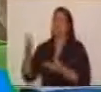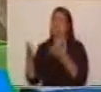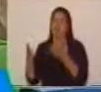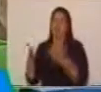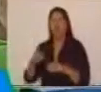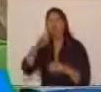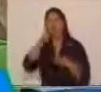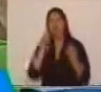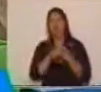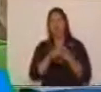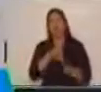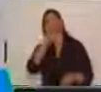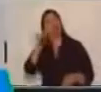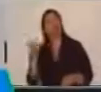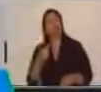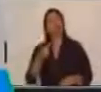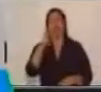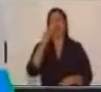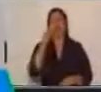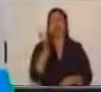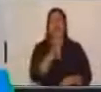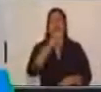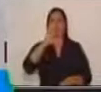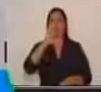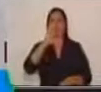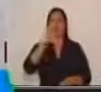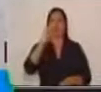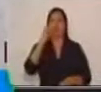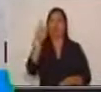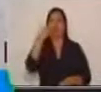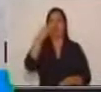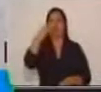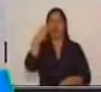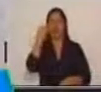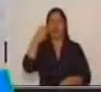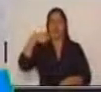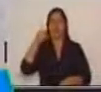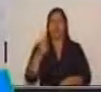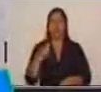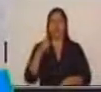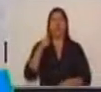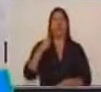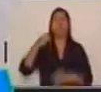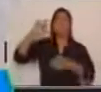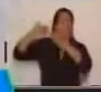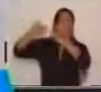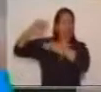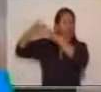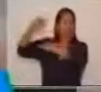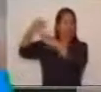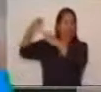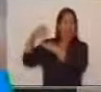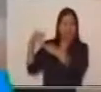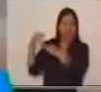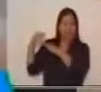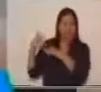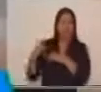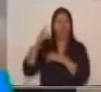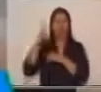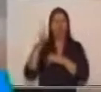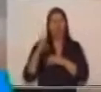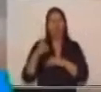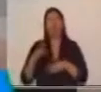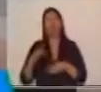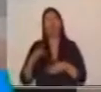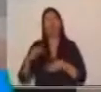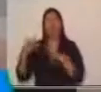Celestina, parte de una obra del género del Renacimiento, dentro de la época y corriente renacentista, en donde usted